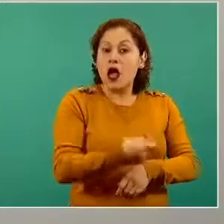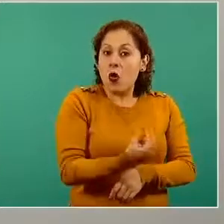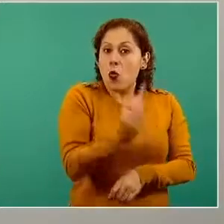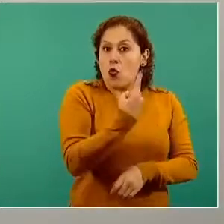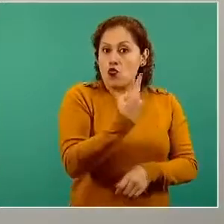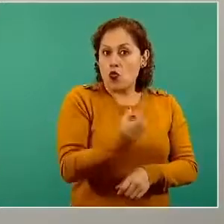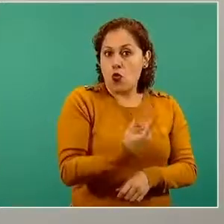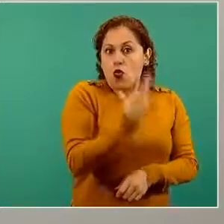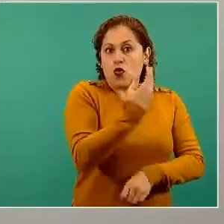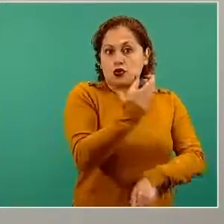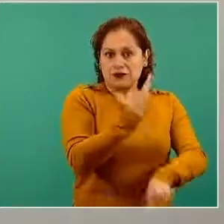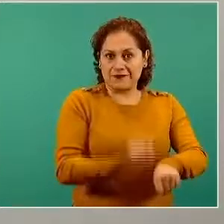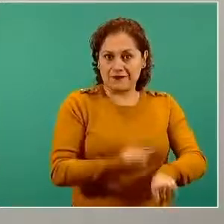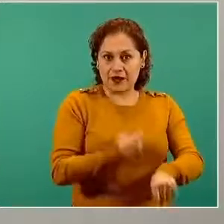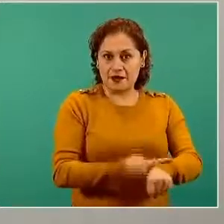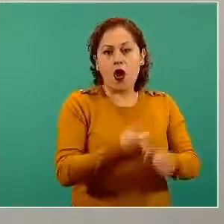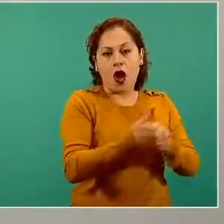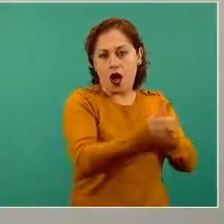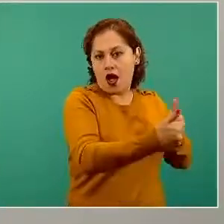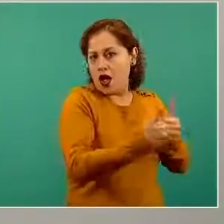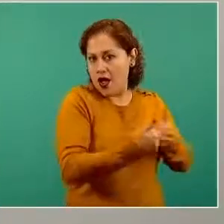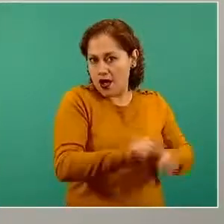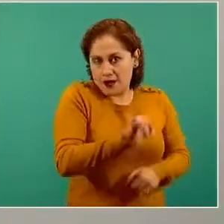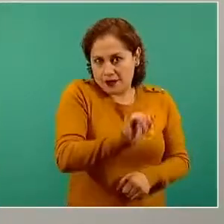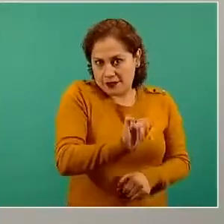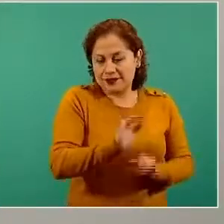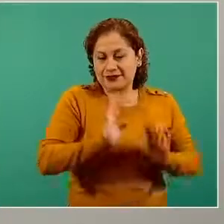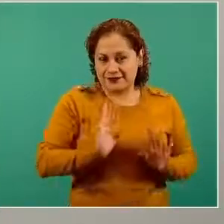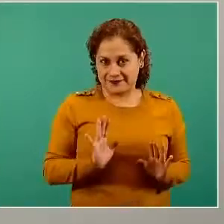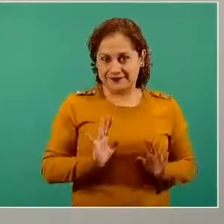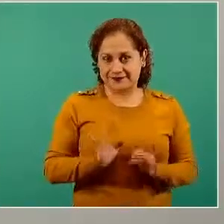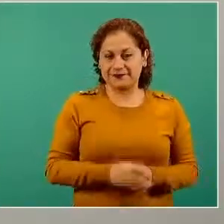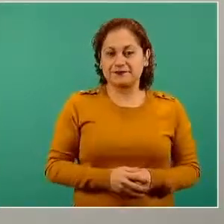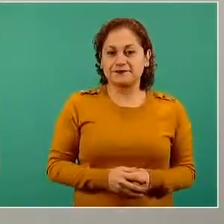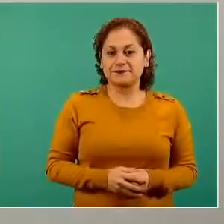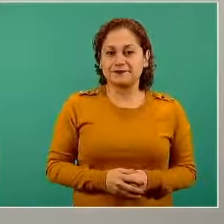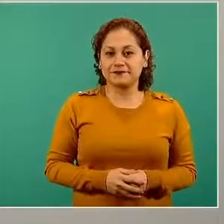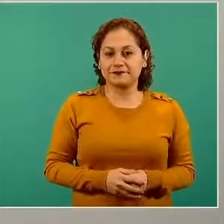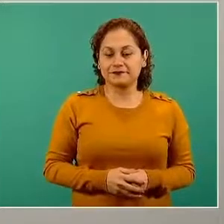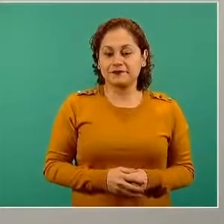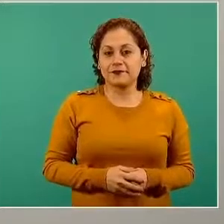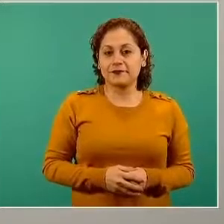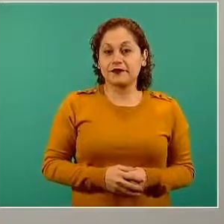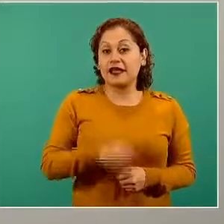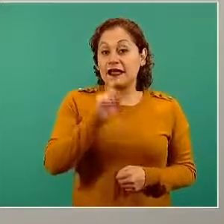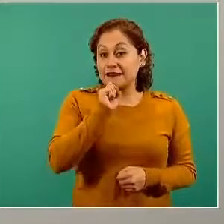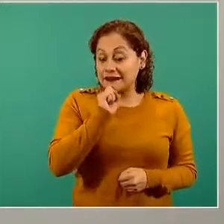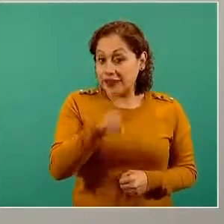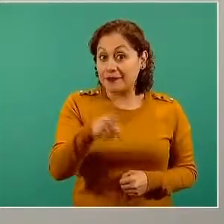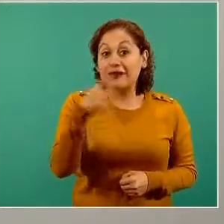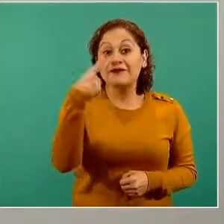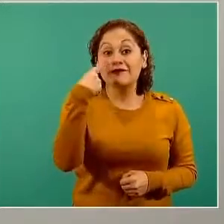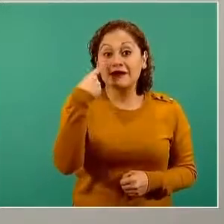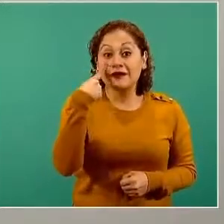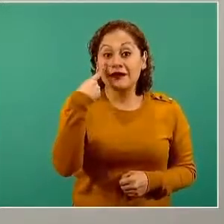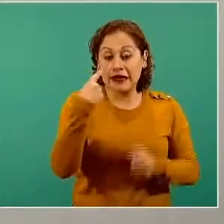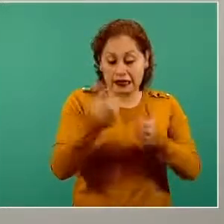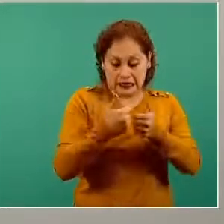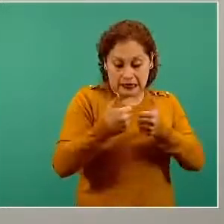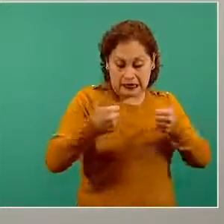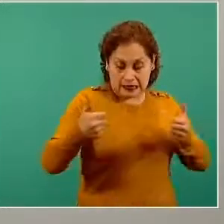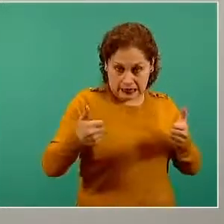núcleo familiar. La sana distancia también incorpora el hecho de realizar solo